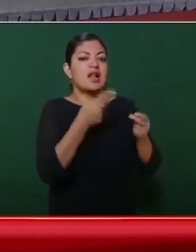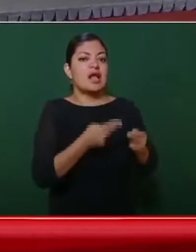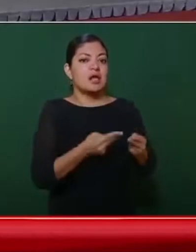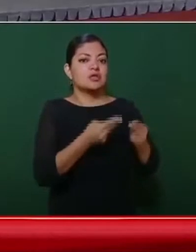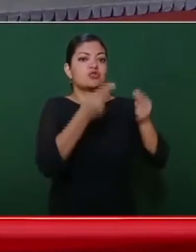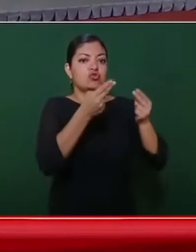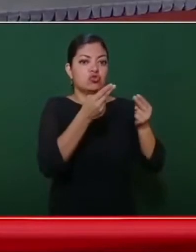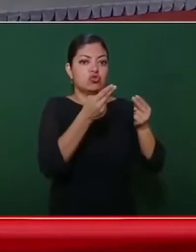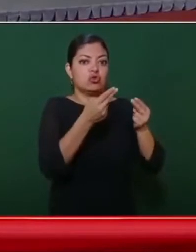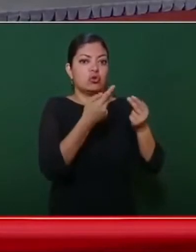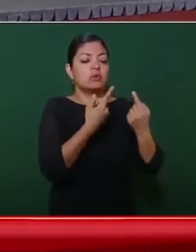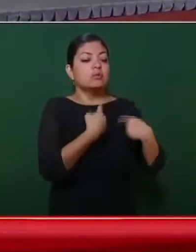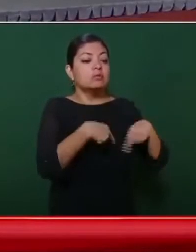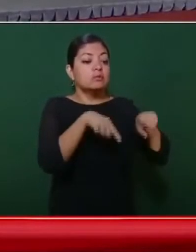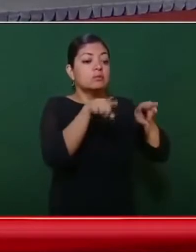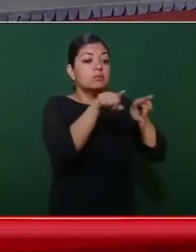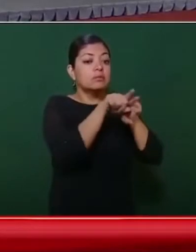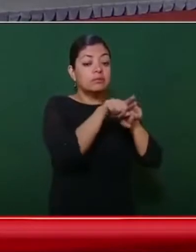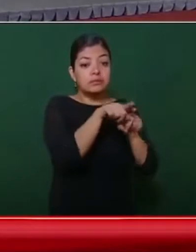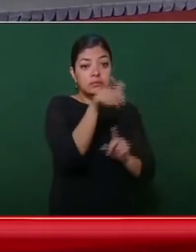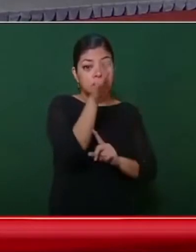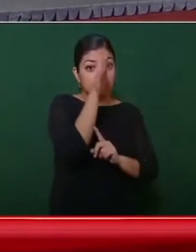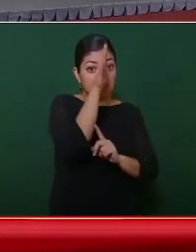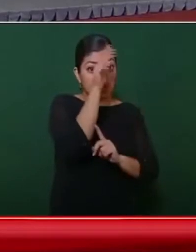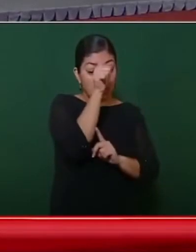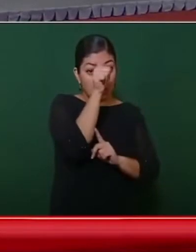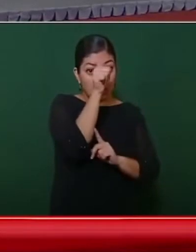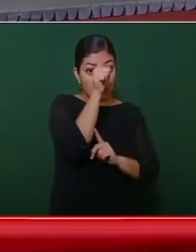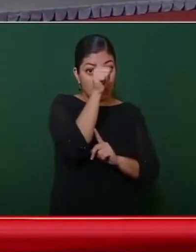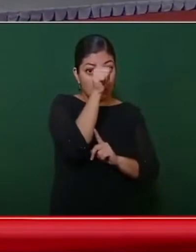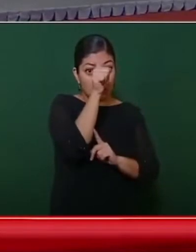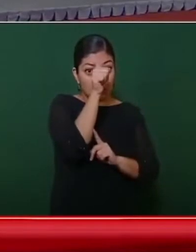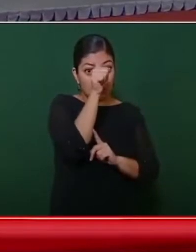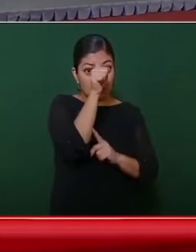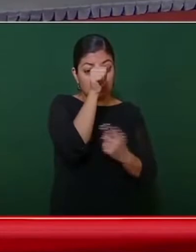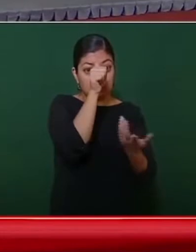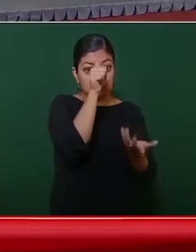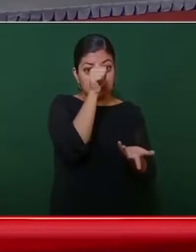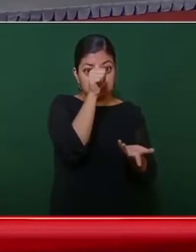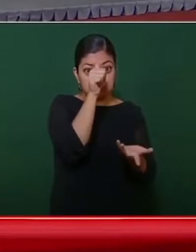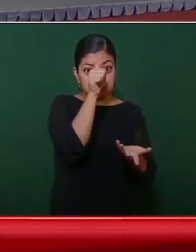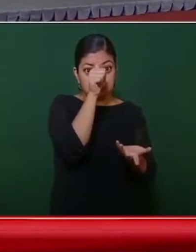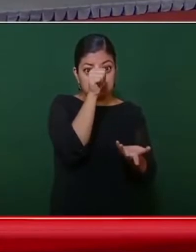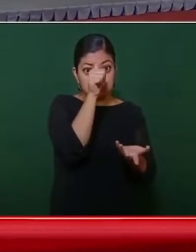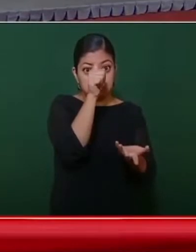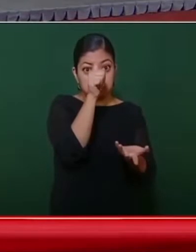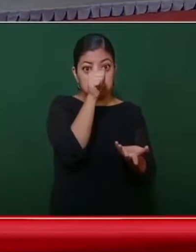este capítulo de conformidad con